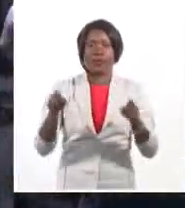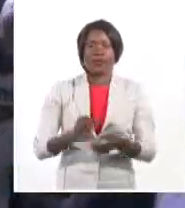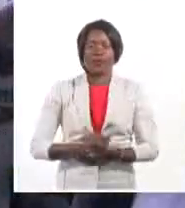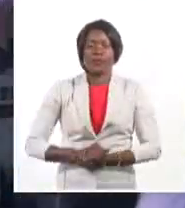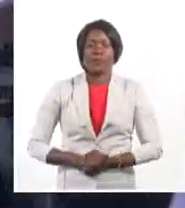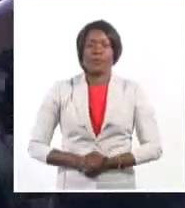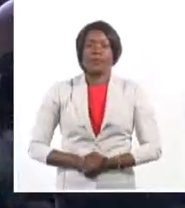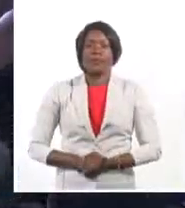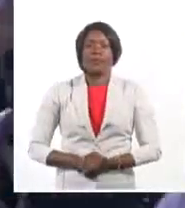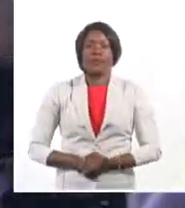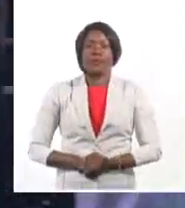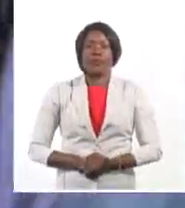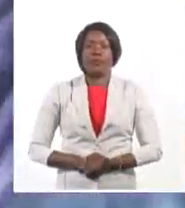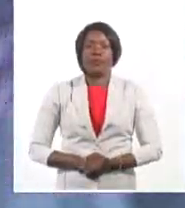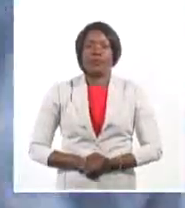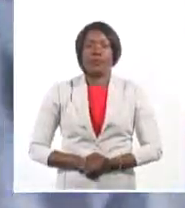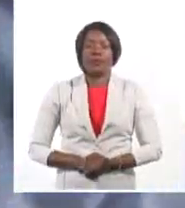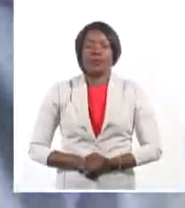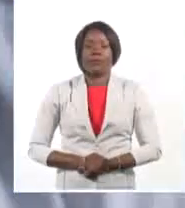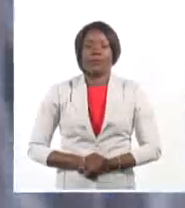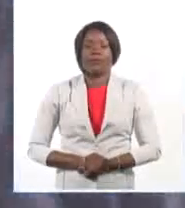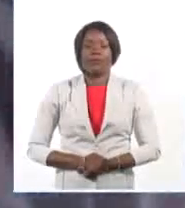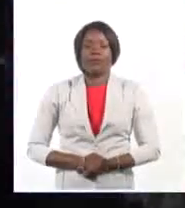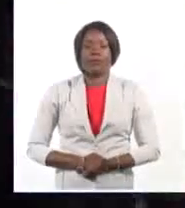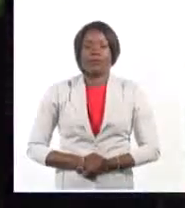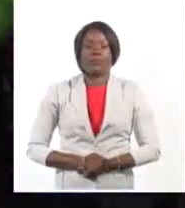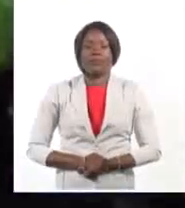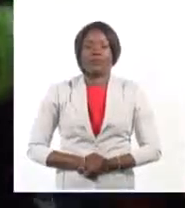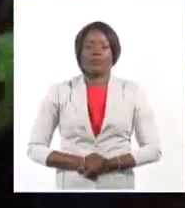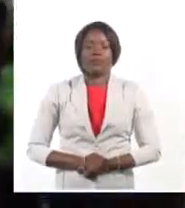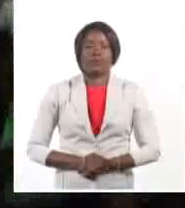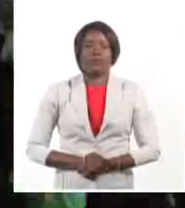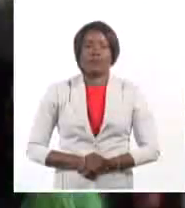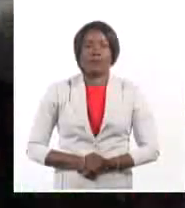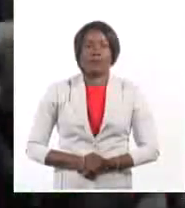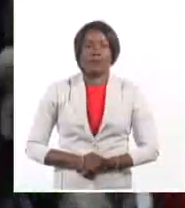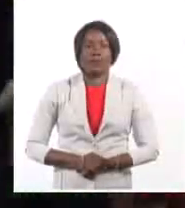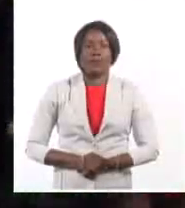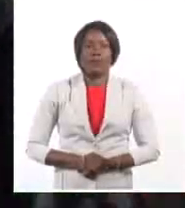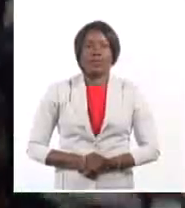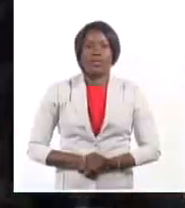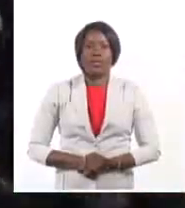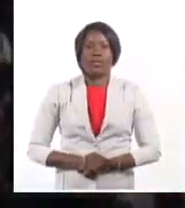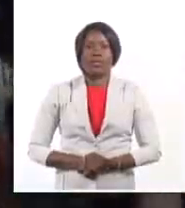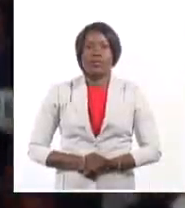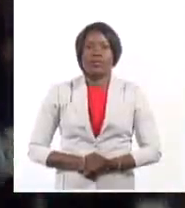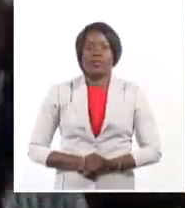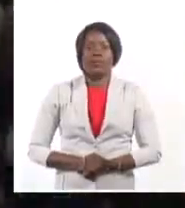fiesta con zapatos y ropa. Adán Morel, Sistema Informativo de la Televisión Cubana.